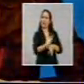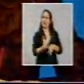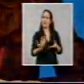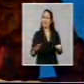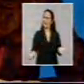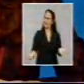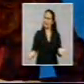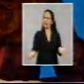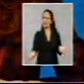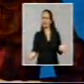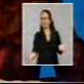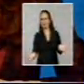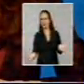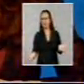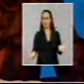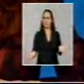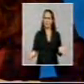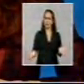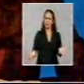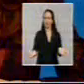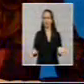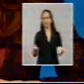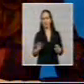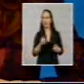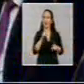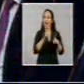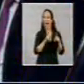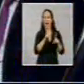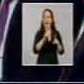sobre todo alguno que